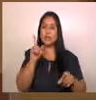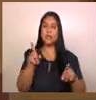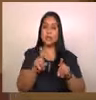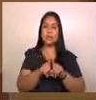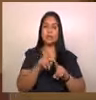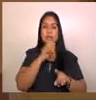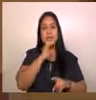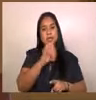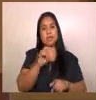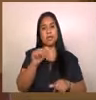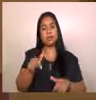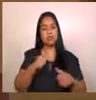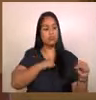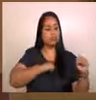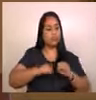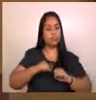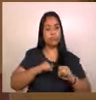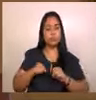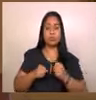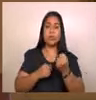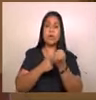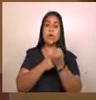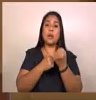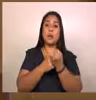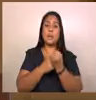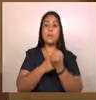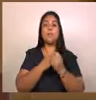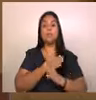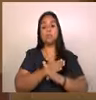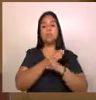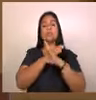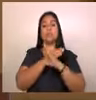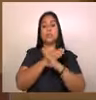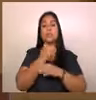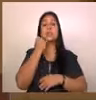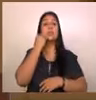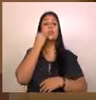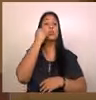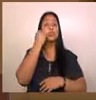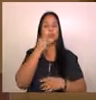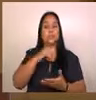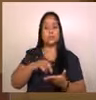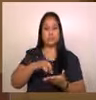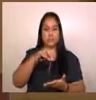una acción que apoya a la protección de los idiomas del país.